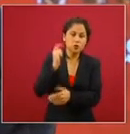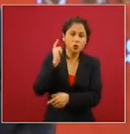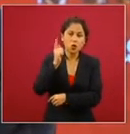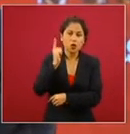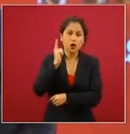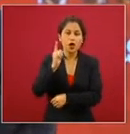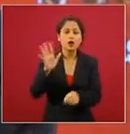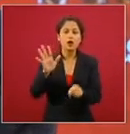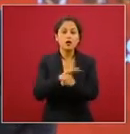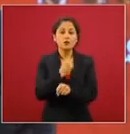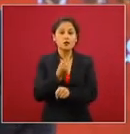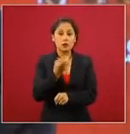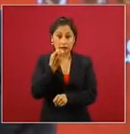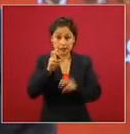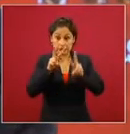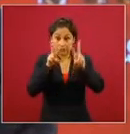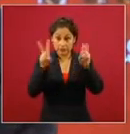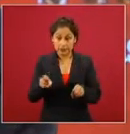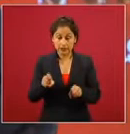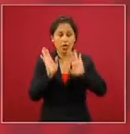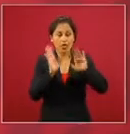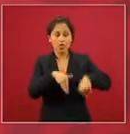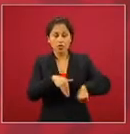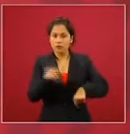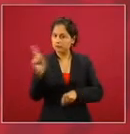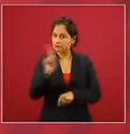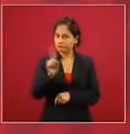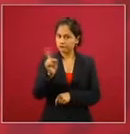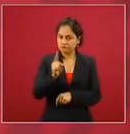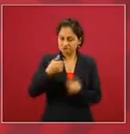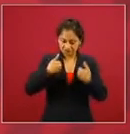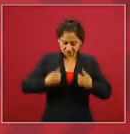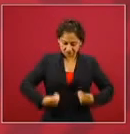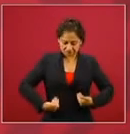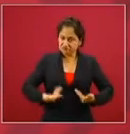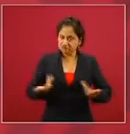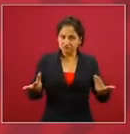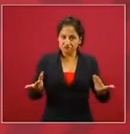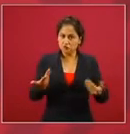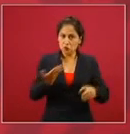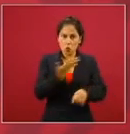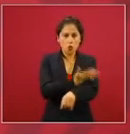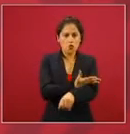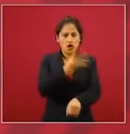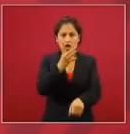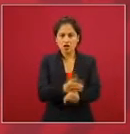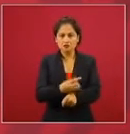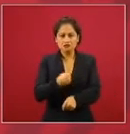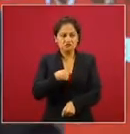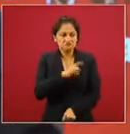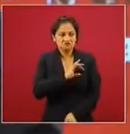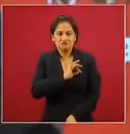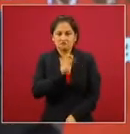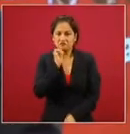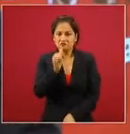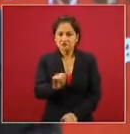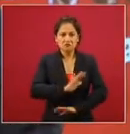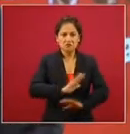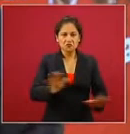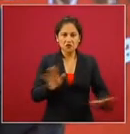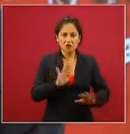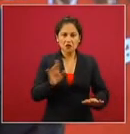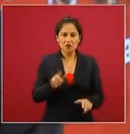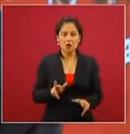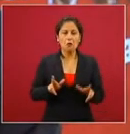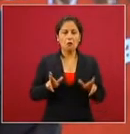que eso quede así. El que nada debe, nada teme, y no tiene por qué haber privilegios, no tiene por qué